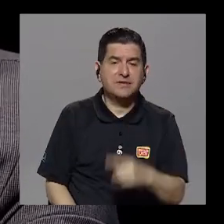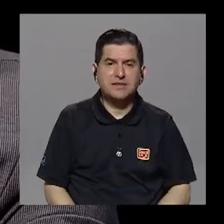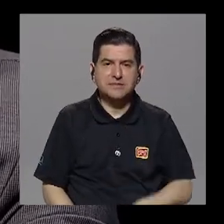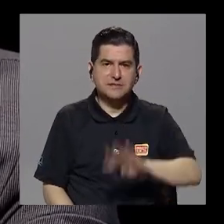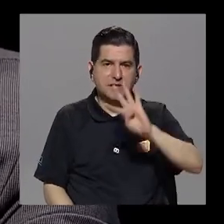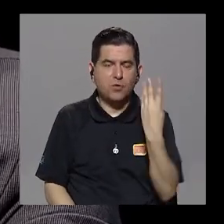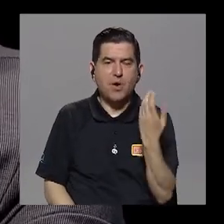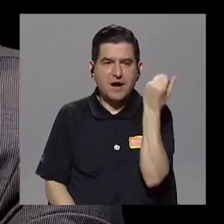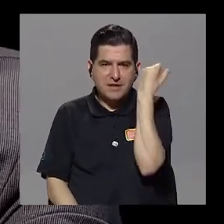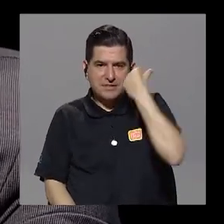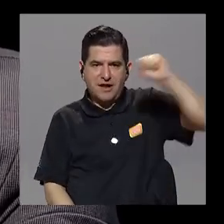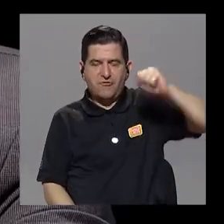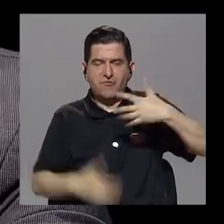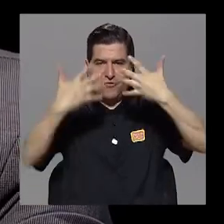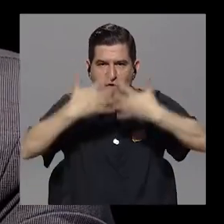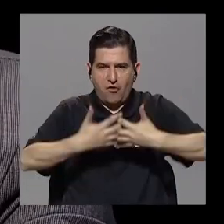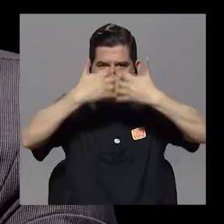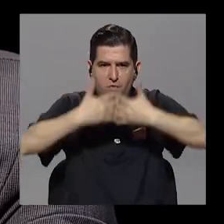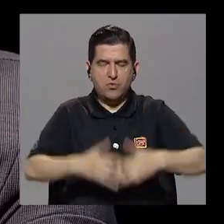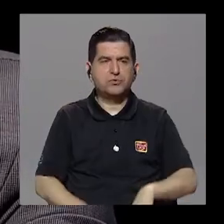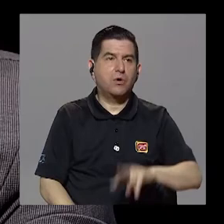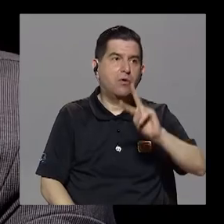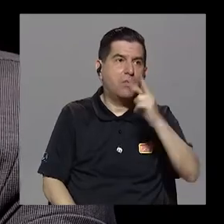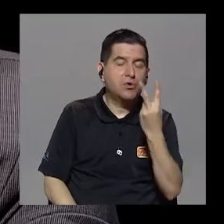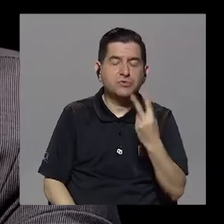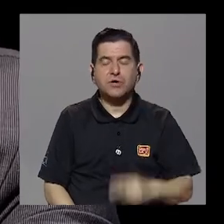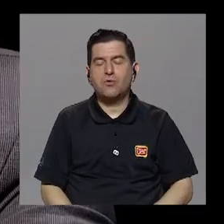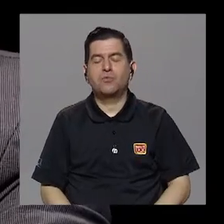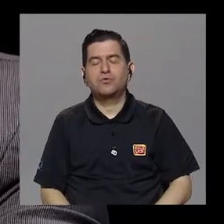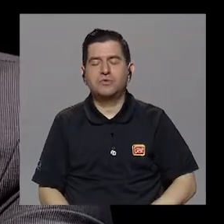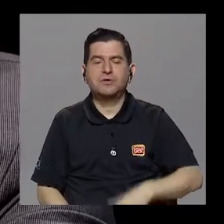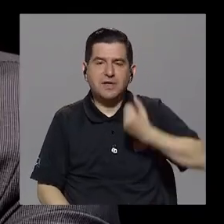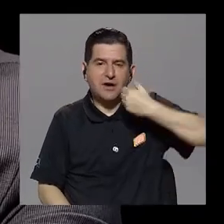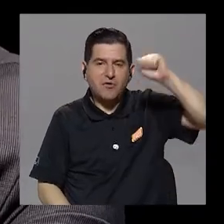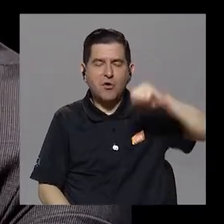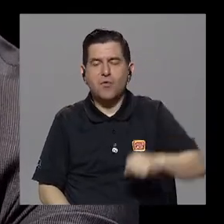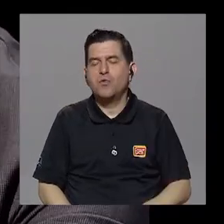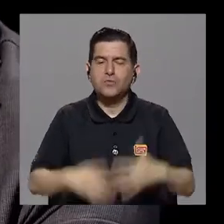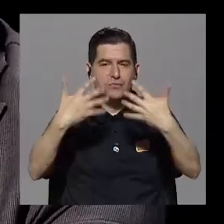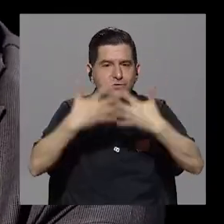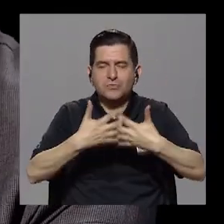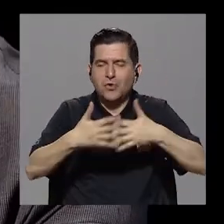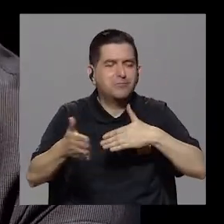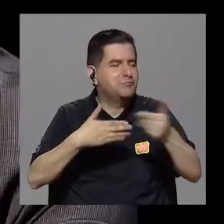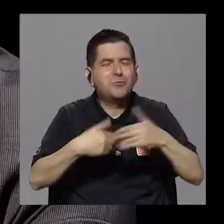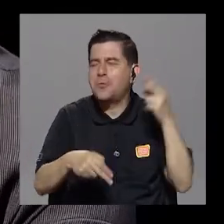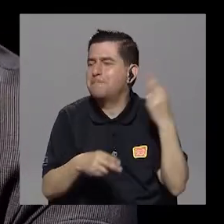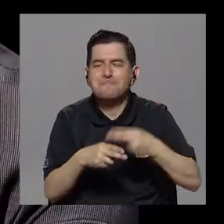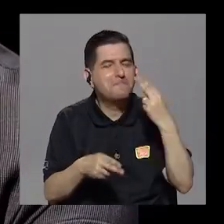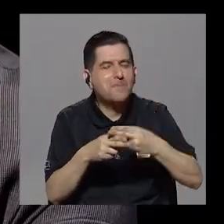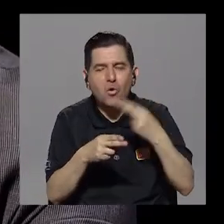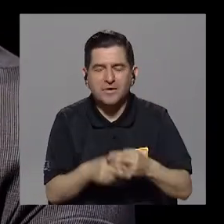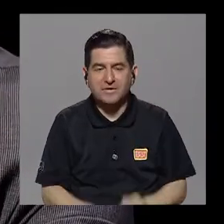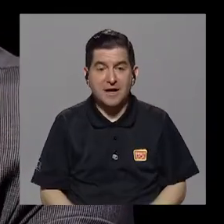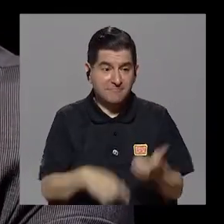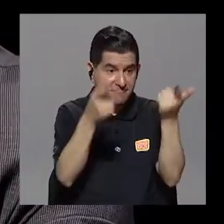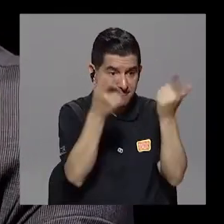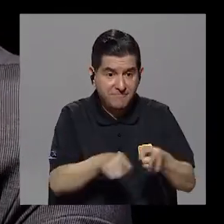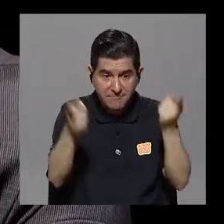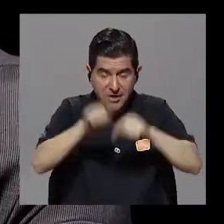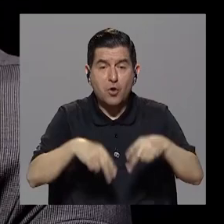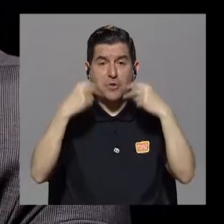cuarta revolución industrial o segunda revolución de las máquinas o el nombre que usted le quiera poner, todos estos fenómenos de